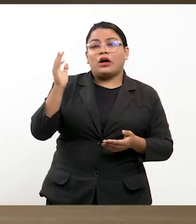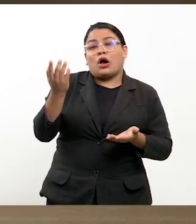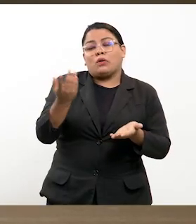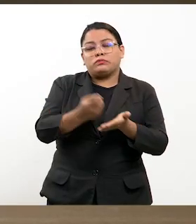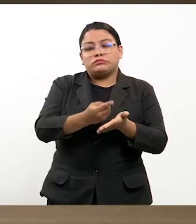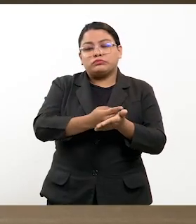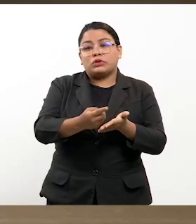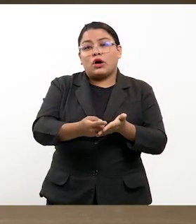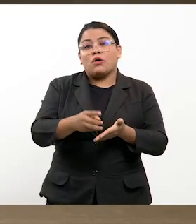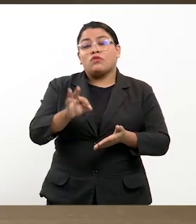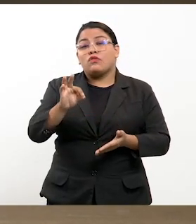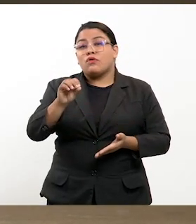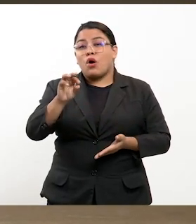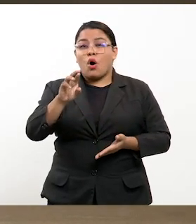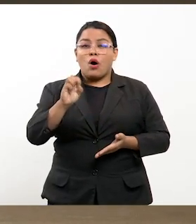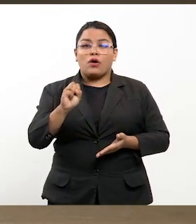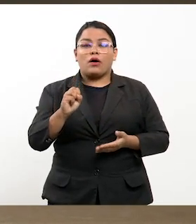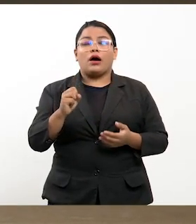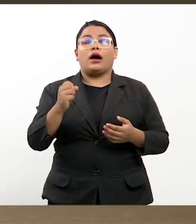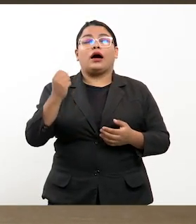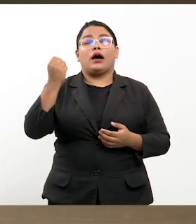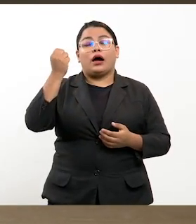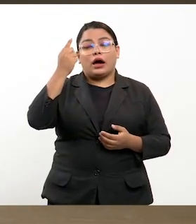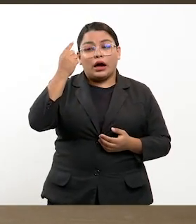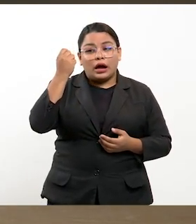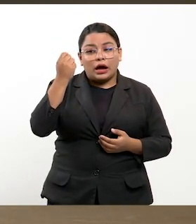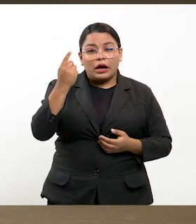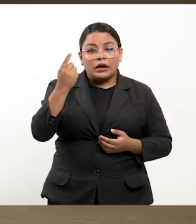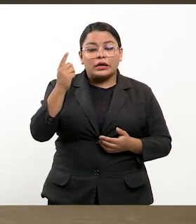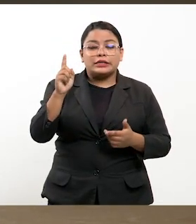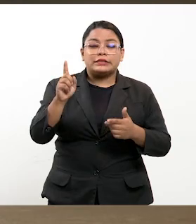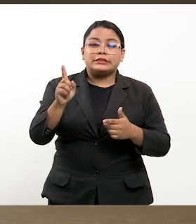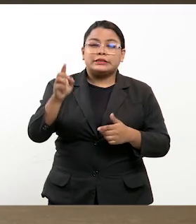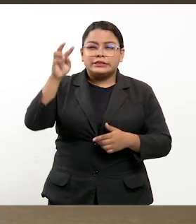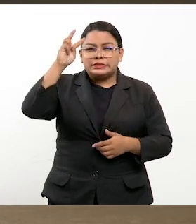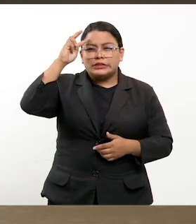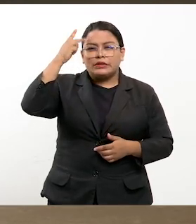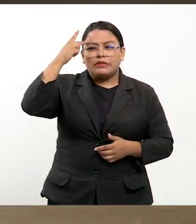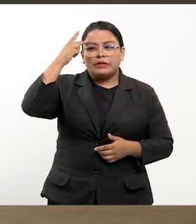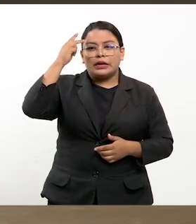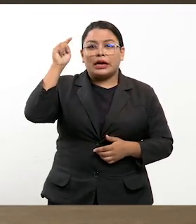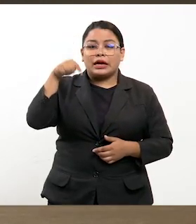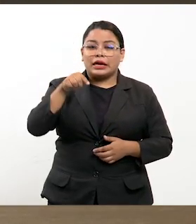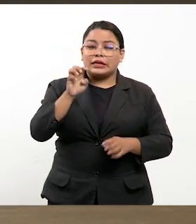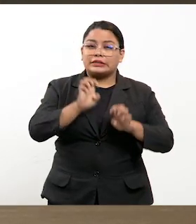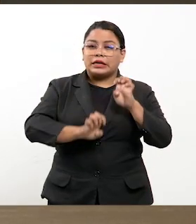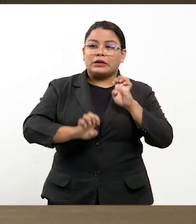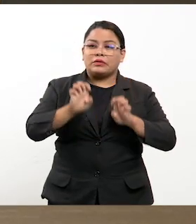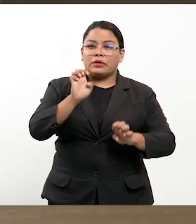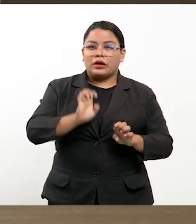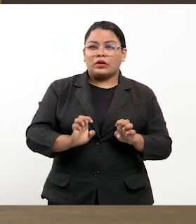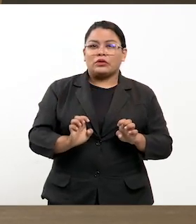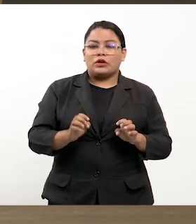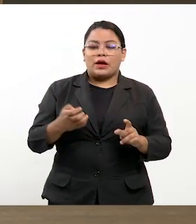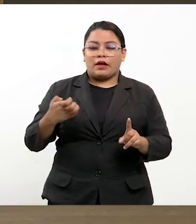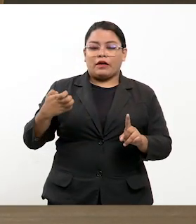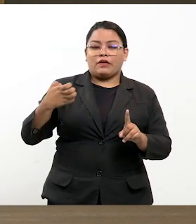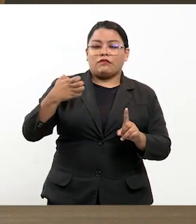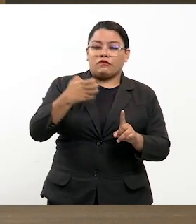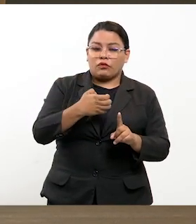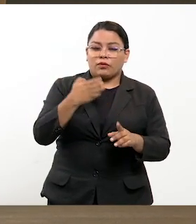o los foros. Ok, comprendo. Entonces podemos tener en cuenta que este tipo de evaluaciones, como están enfocados